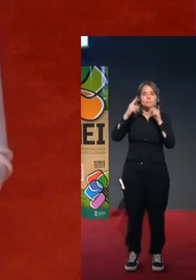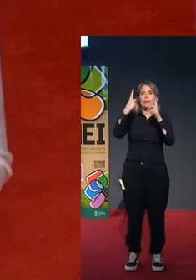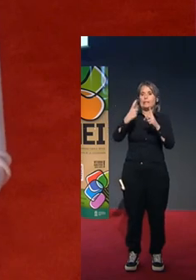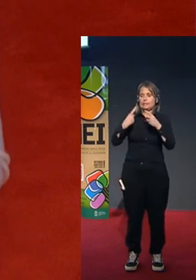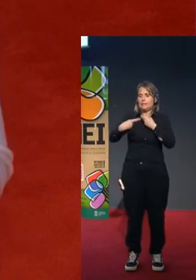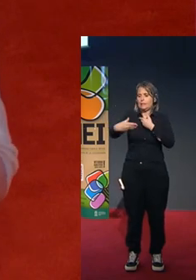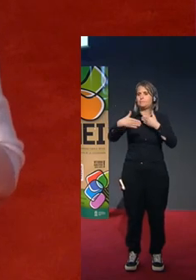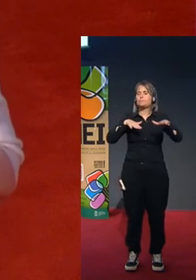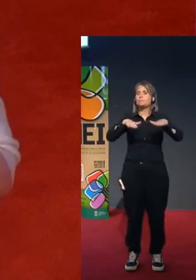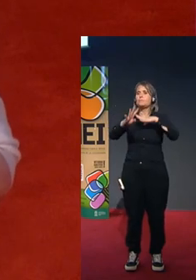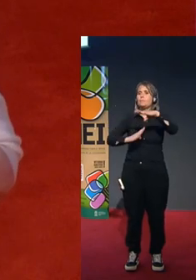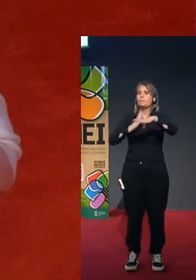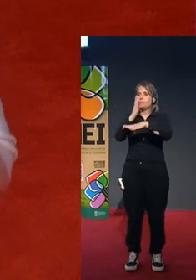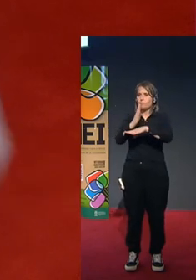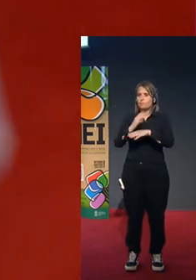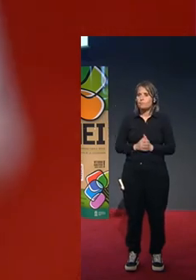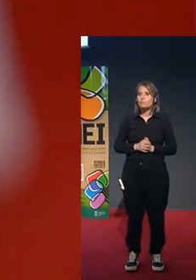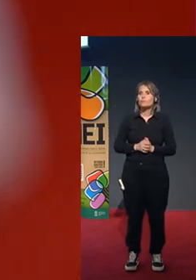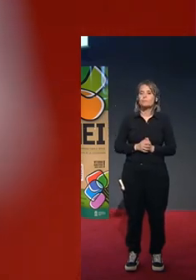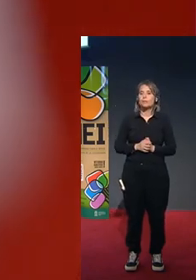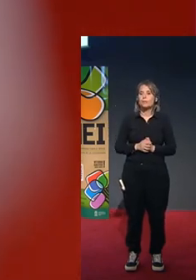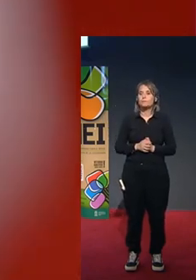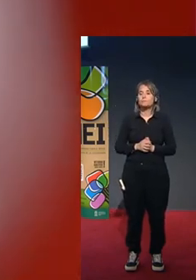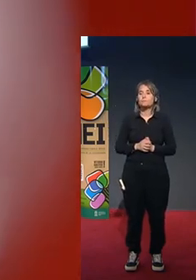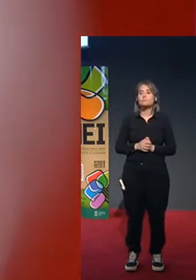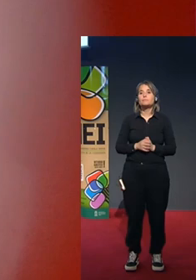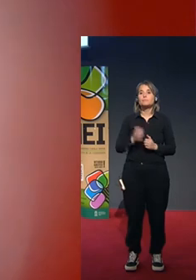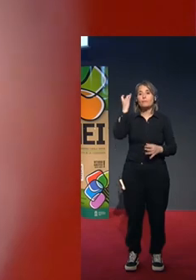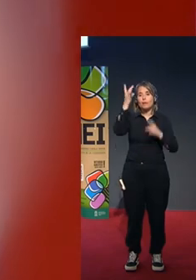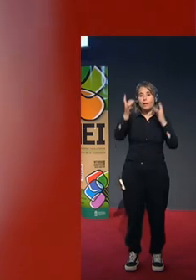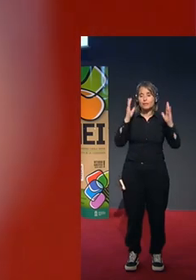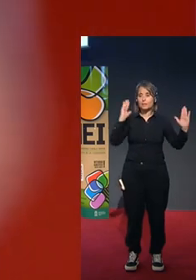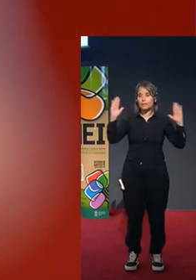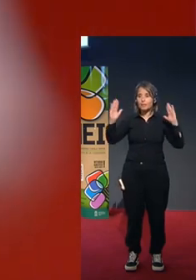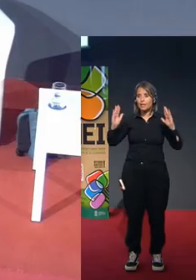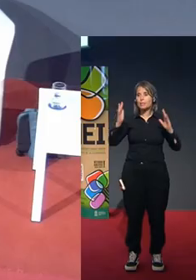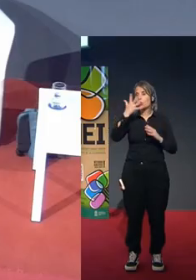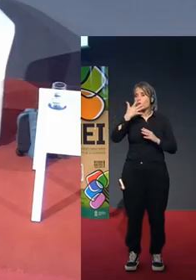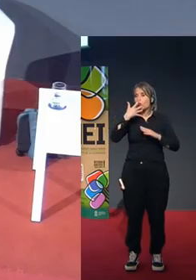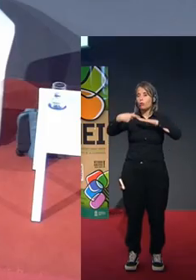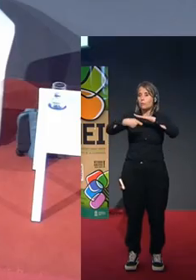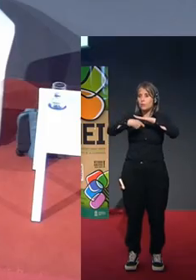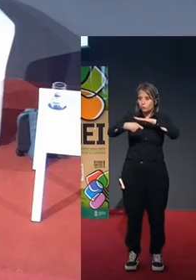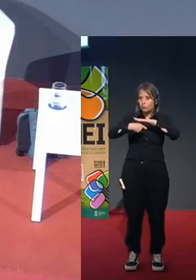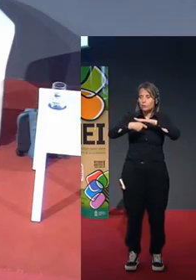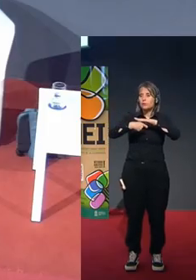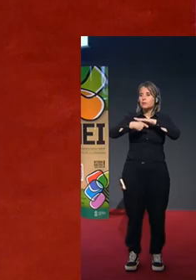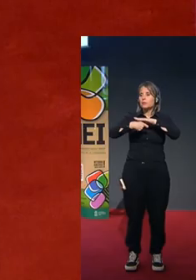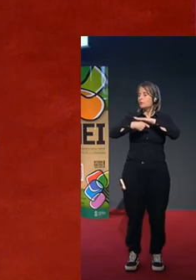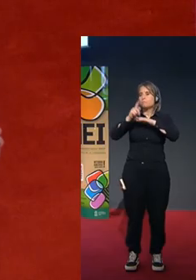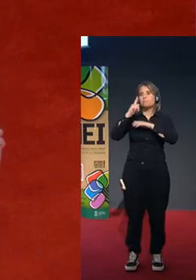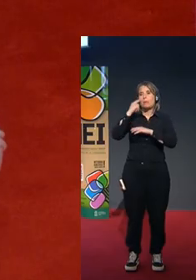poner en marcha esta legislatura dentro de las actividades también enmarcadas en la línea de conoce Victoria gastéis las